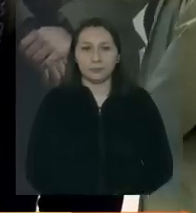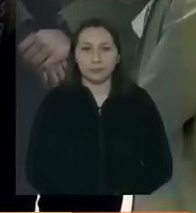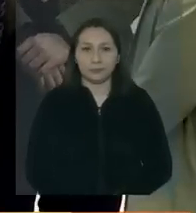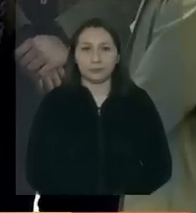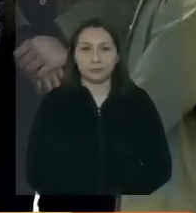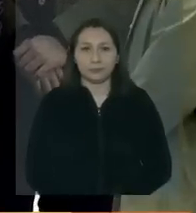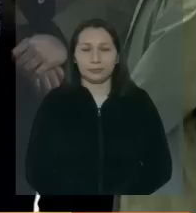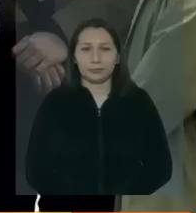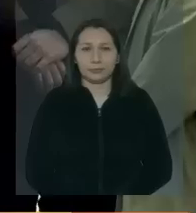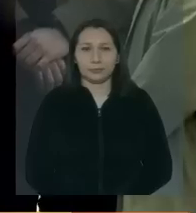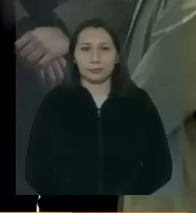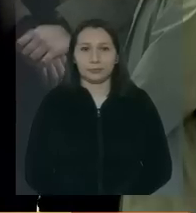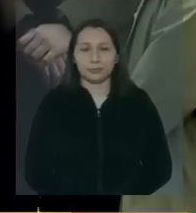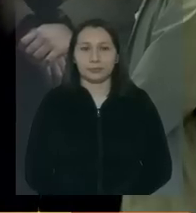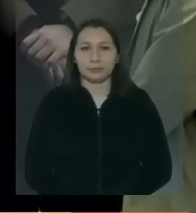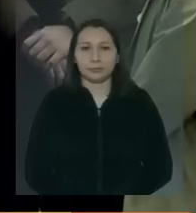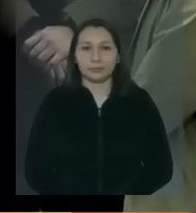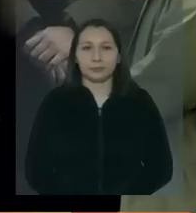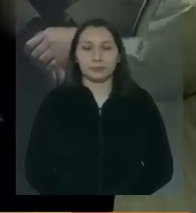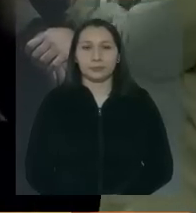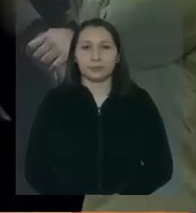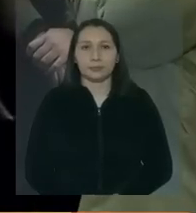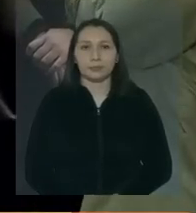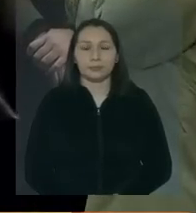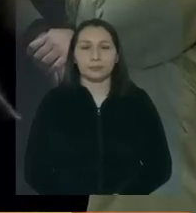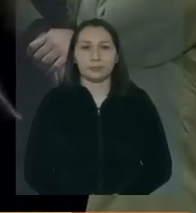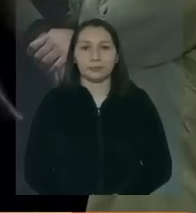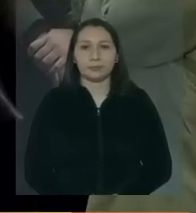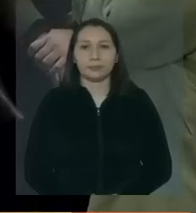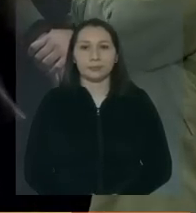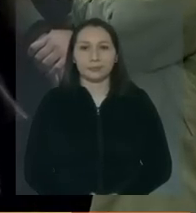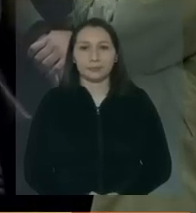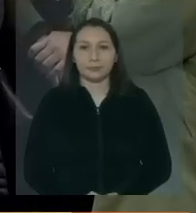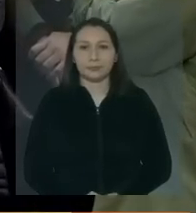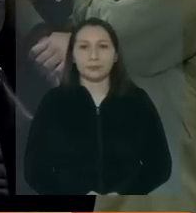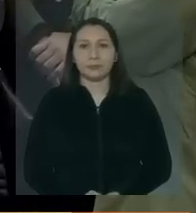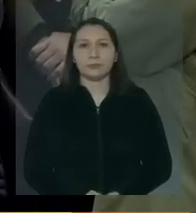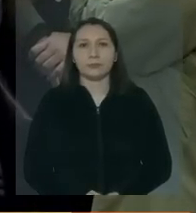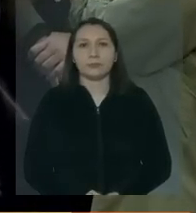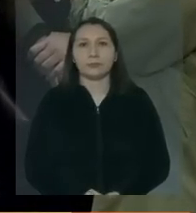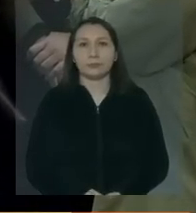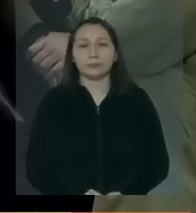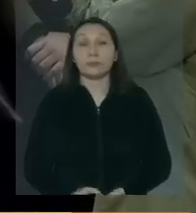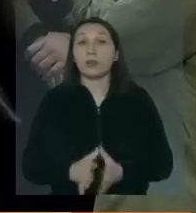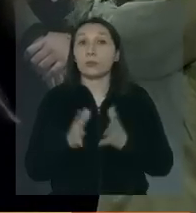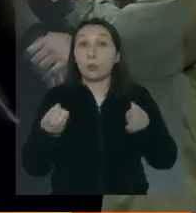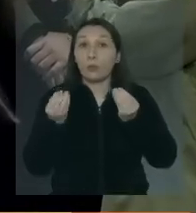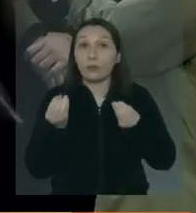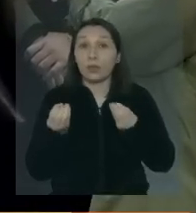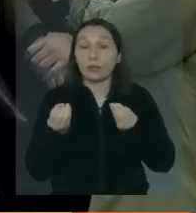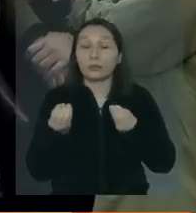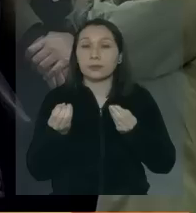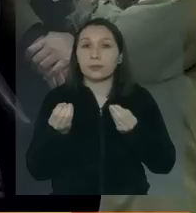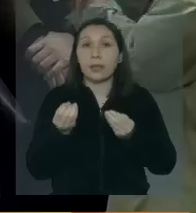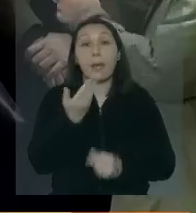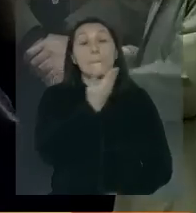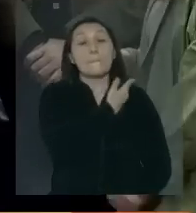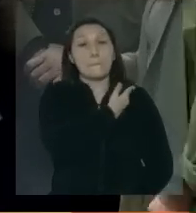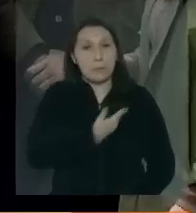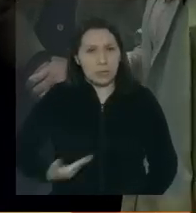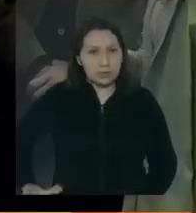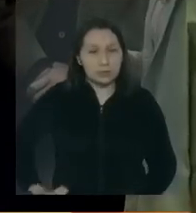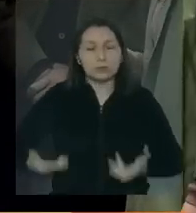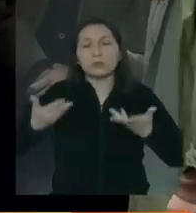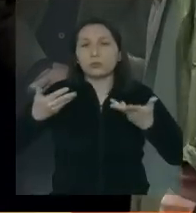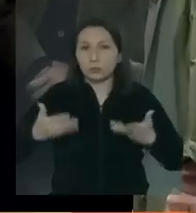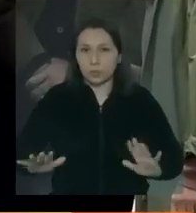Ahí está lo que nos anunció Mario Marcel aquí en el programa. Monse, nos adelantó presidente Mario Marcel